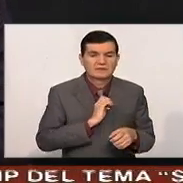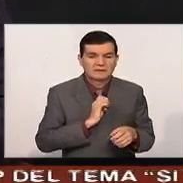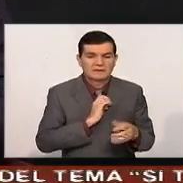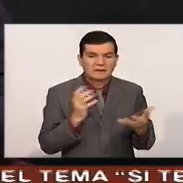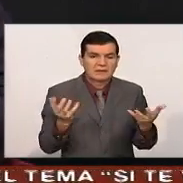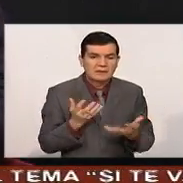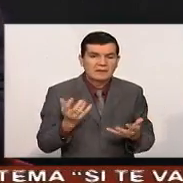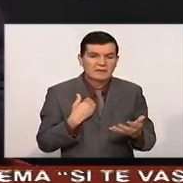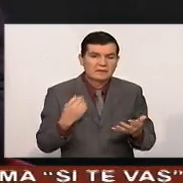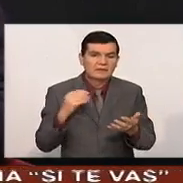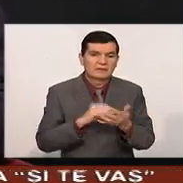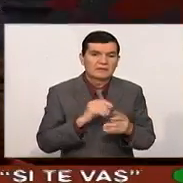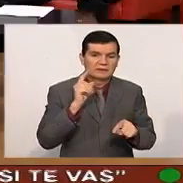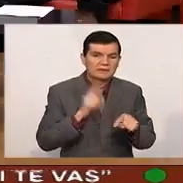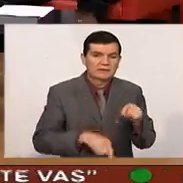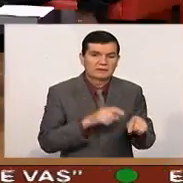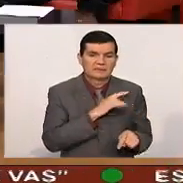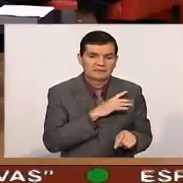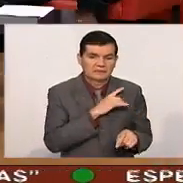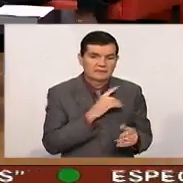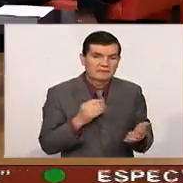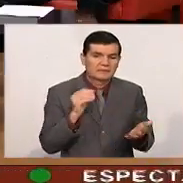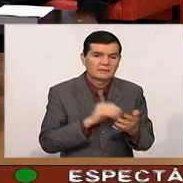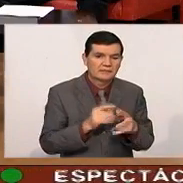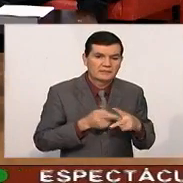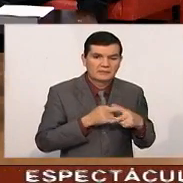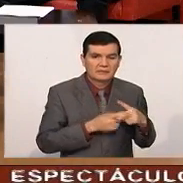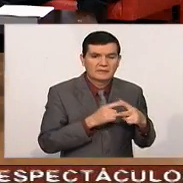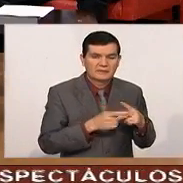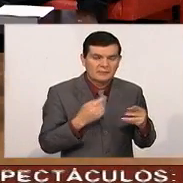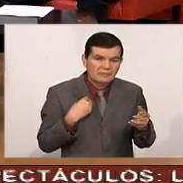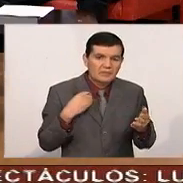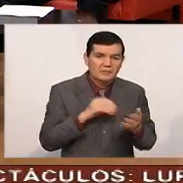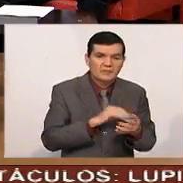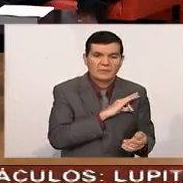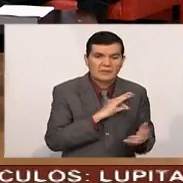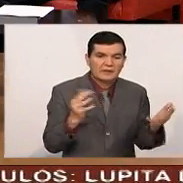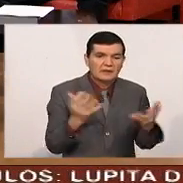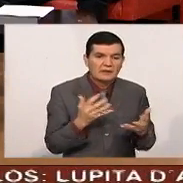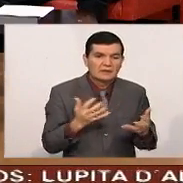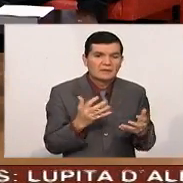les permitan quitarle ese miedo, que puedan ver que las matemáticas son aplicadas y que tienen